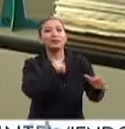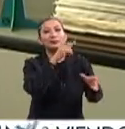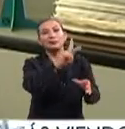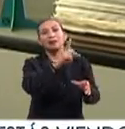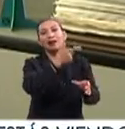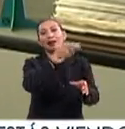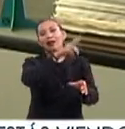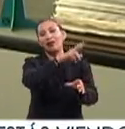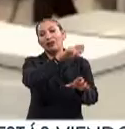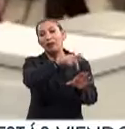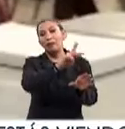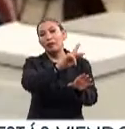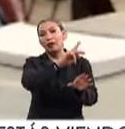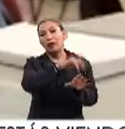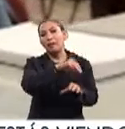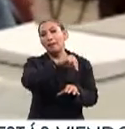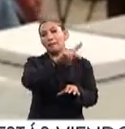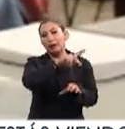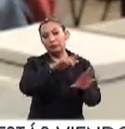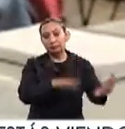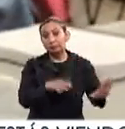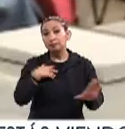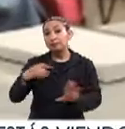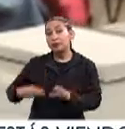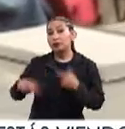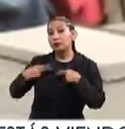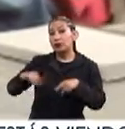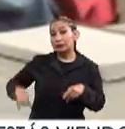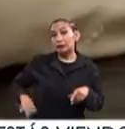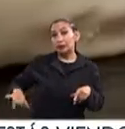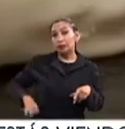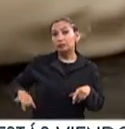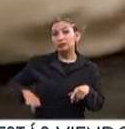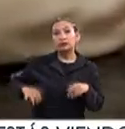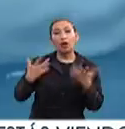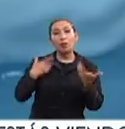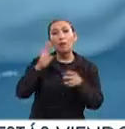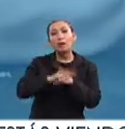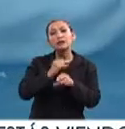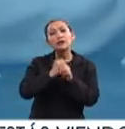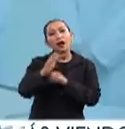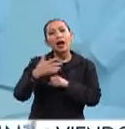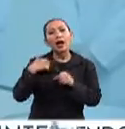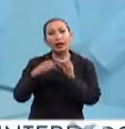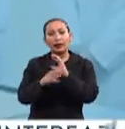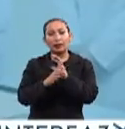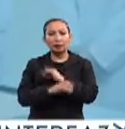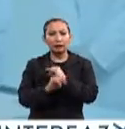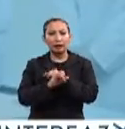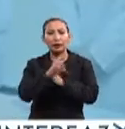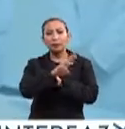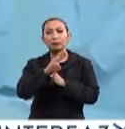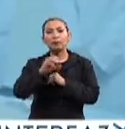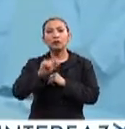pasar al Ministerio Público. Las personas interesadas pueden obtener mayor información en la página